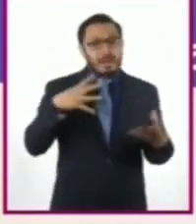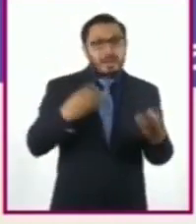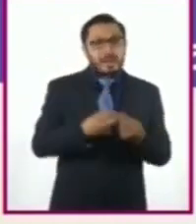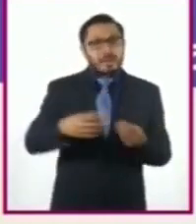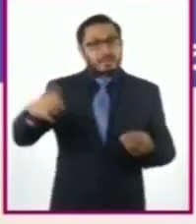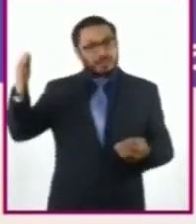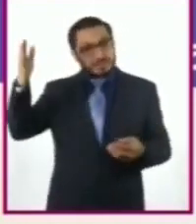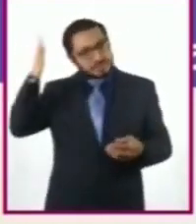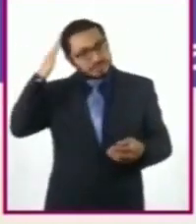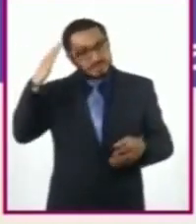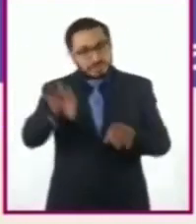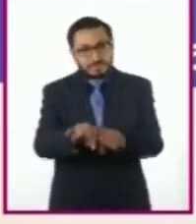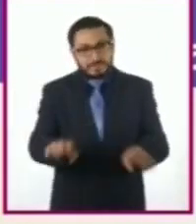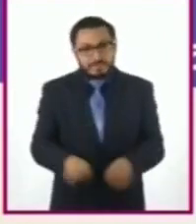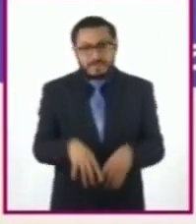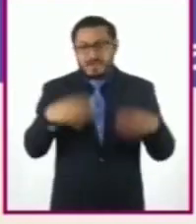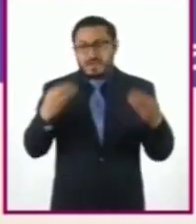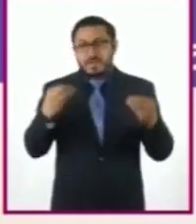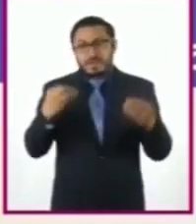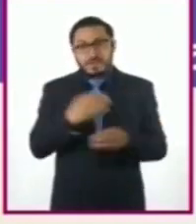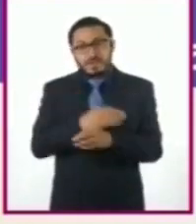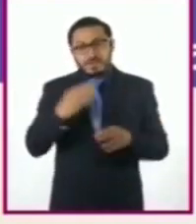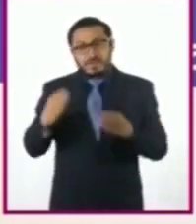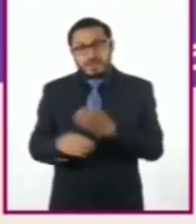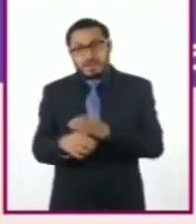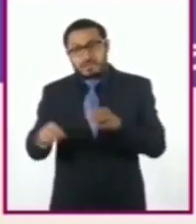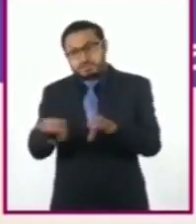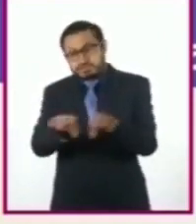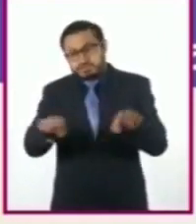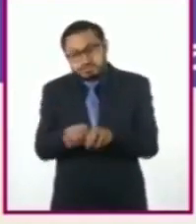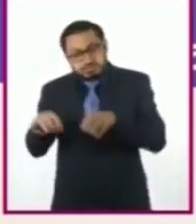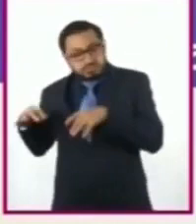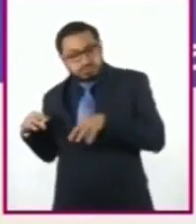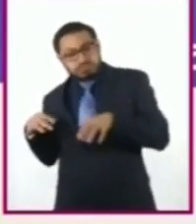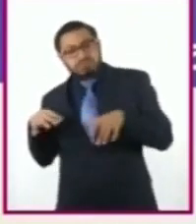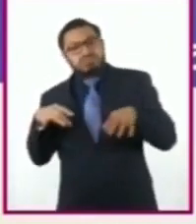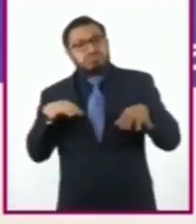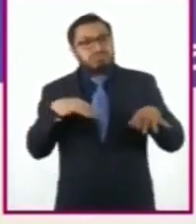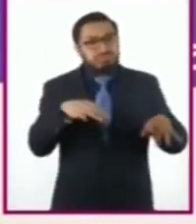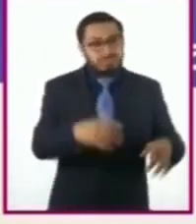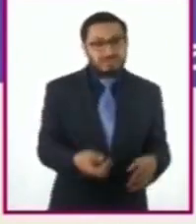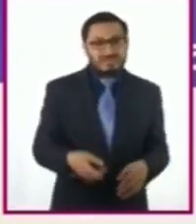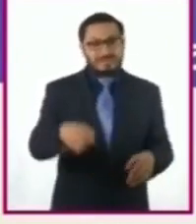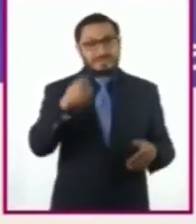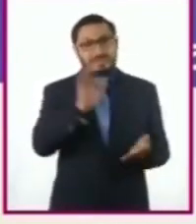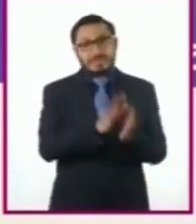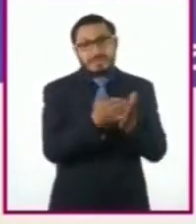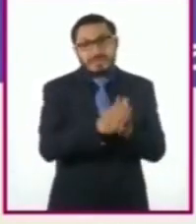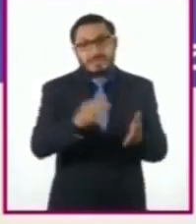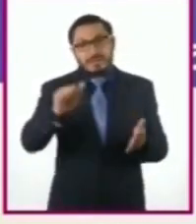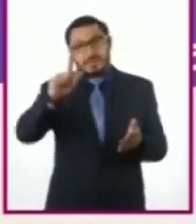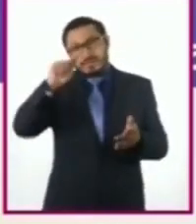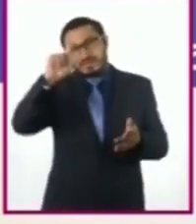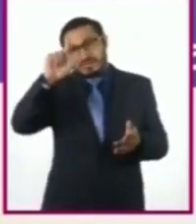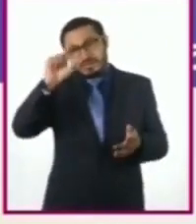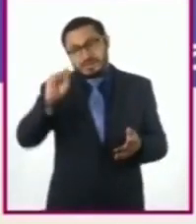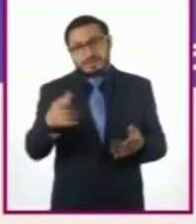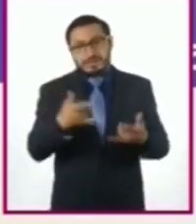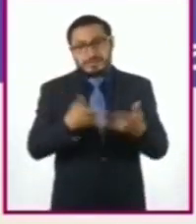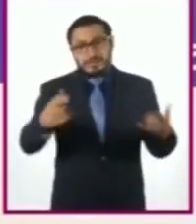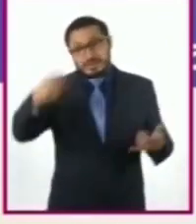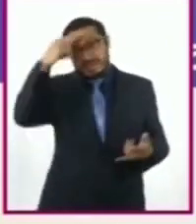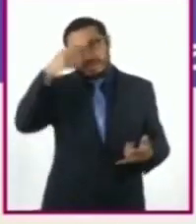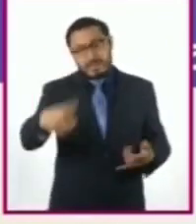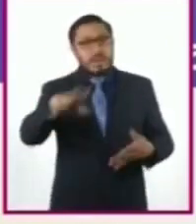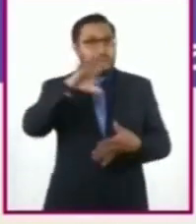expediciones de conquista y colonización. De acuerdo con el Atlas de Historia de México y de América,